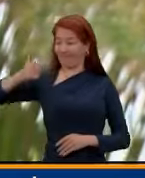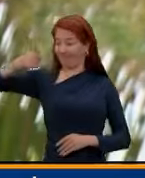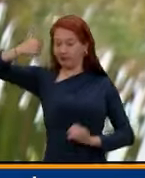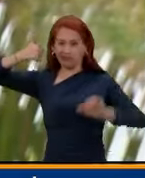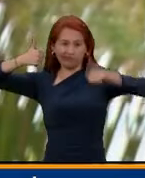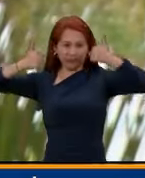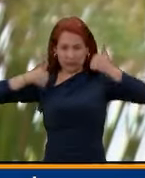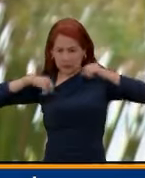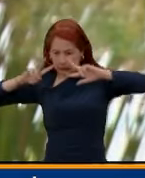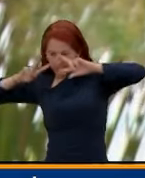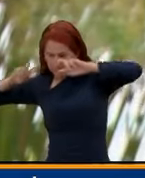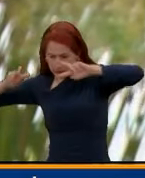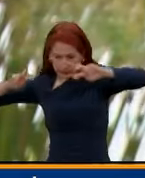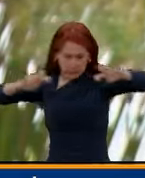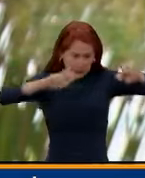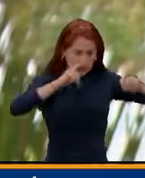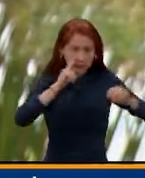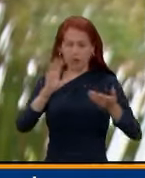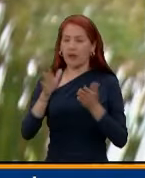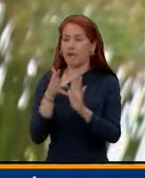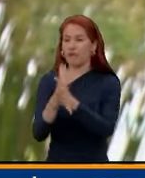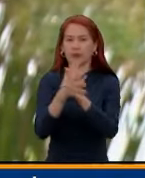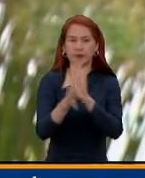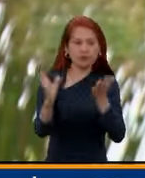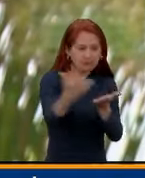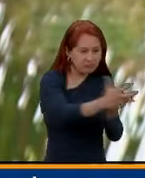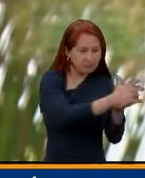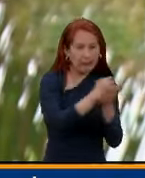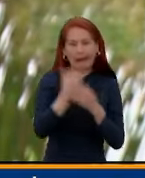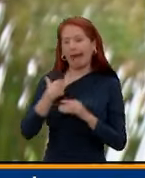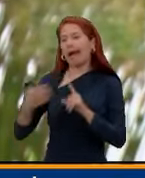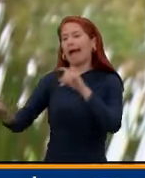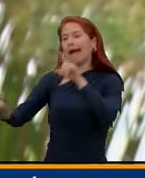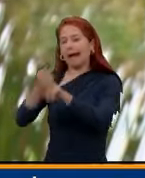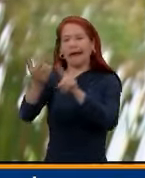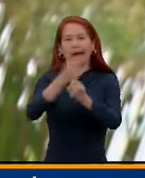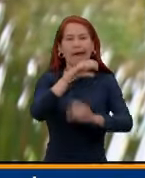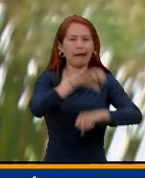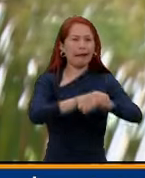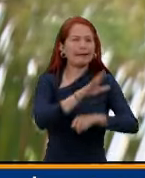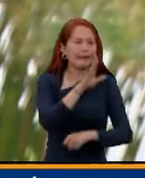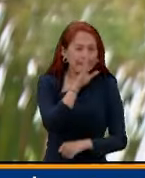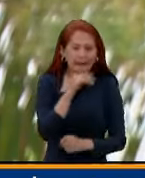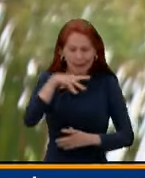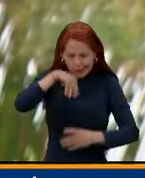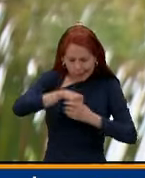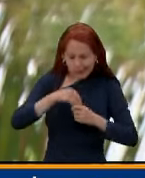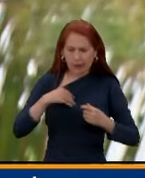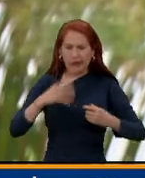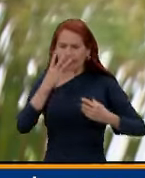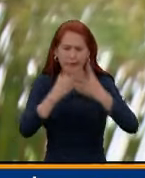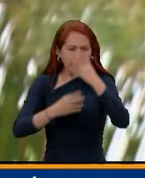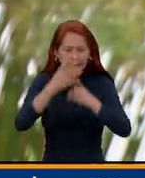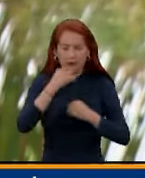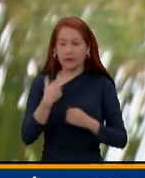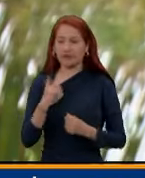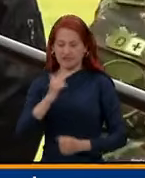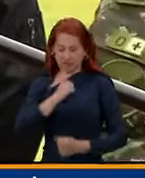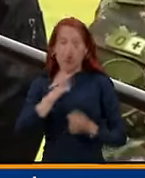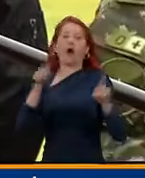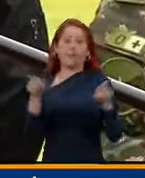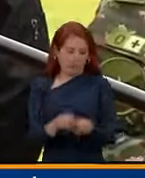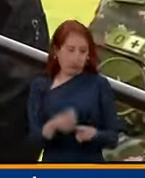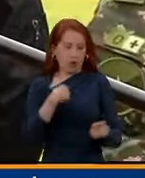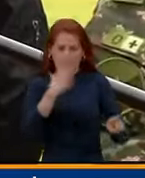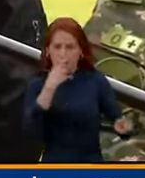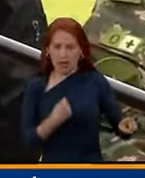a investigar y buscar información que permita precisamente capturar a los que delinquen en el país. Esto dijo el comandante del Ejército.